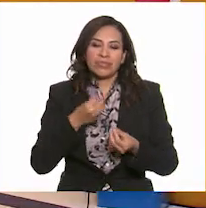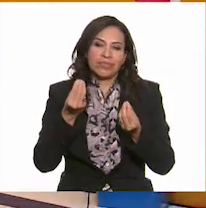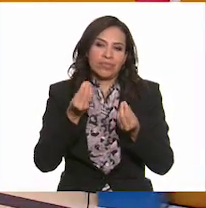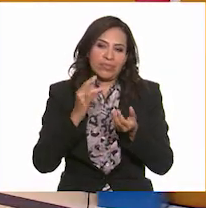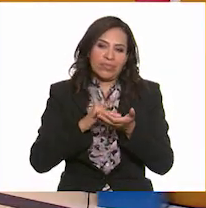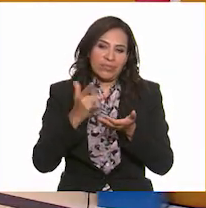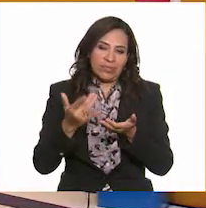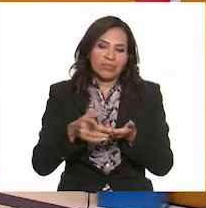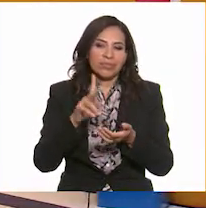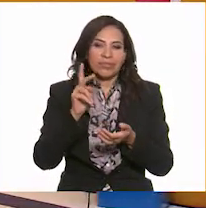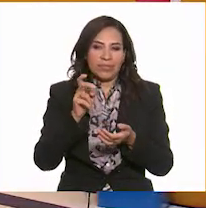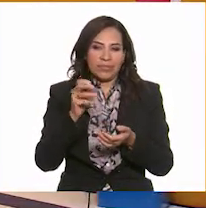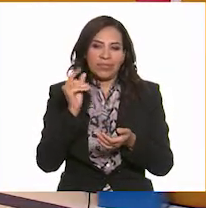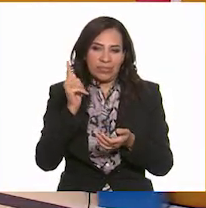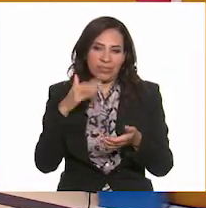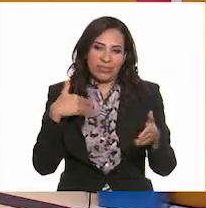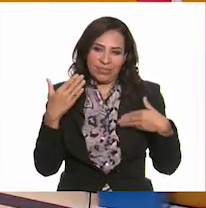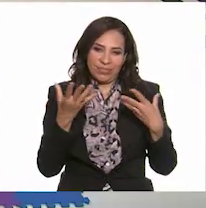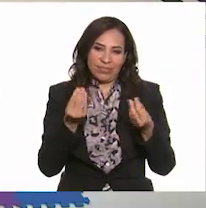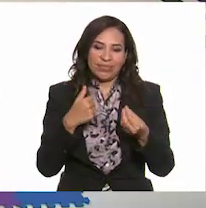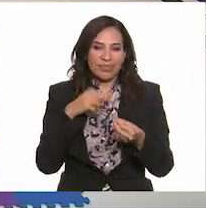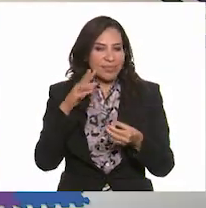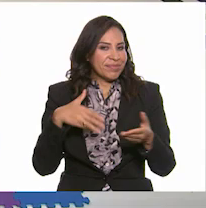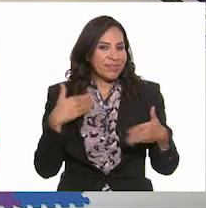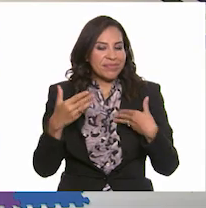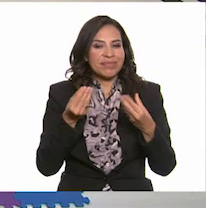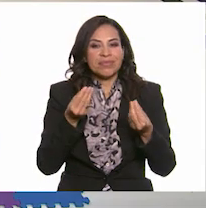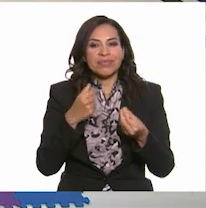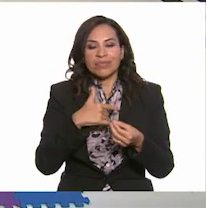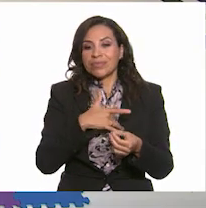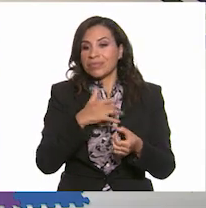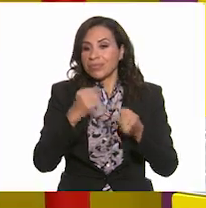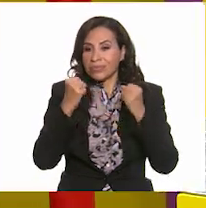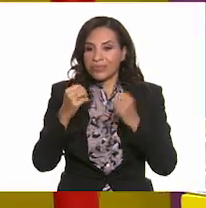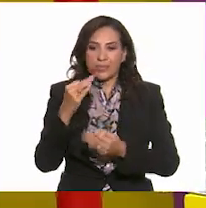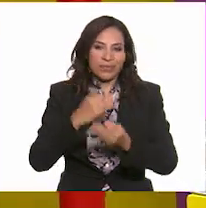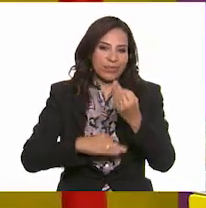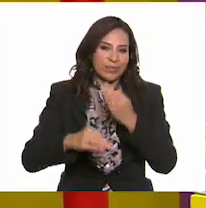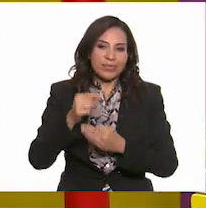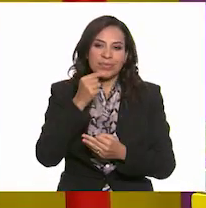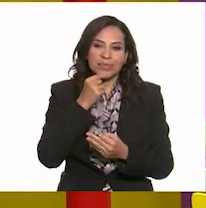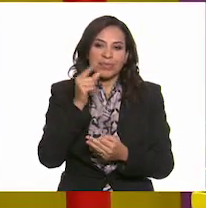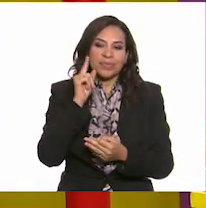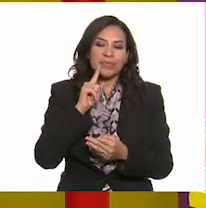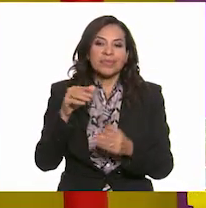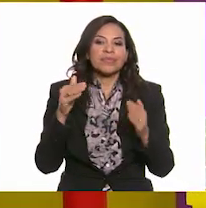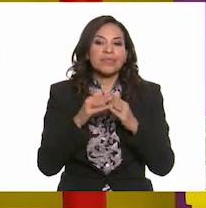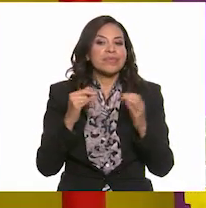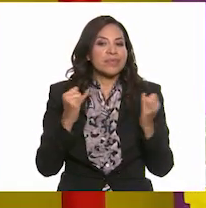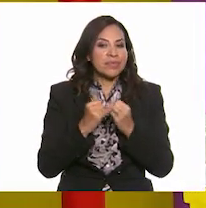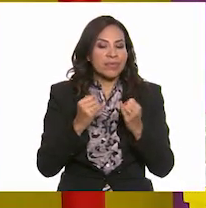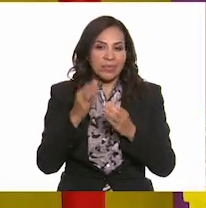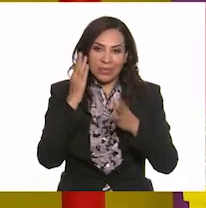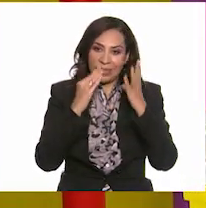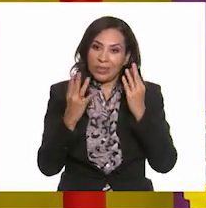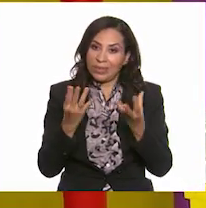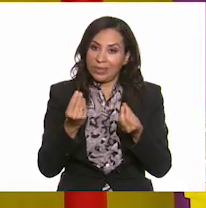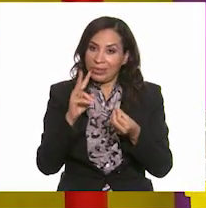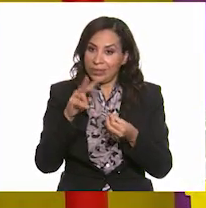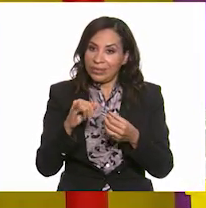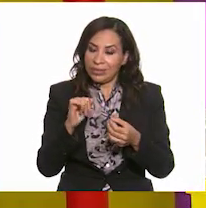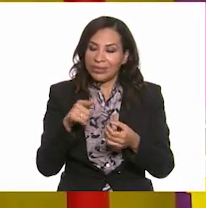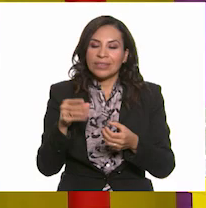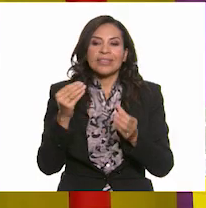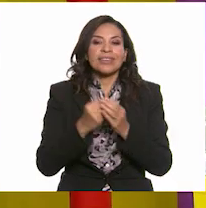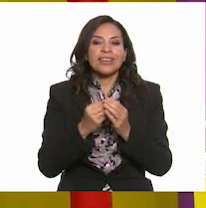gracias, Pepe, espero te hayas divertido mucho. Sí, me divertí muchísimo y estoy seguro que todas las niñas y los niños ahí en casa también y aprendieron muchísimo, ¿no es así?